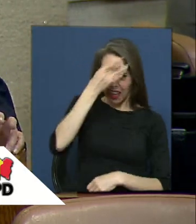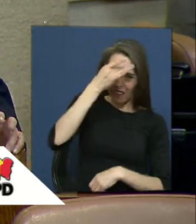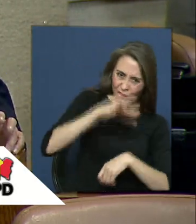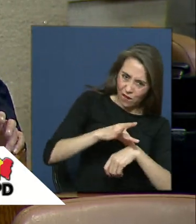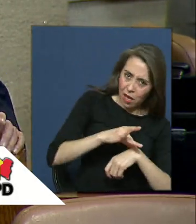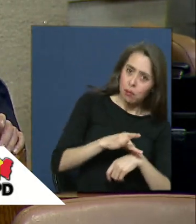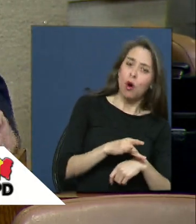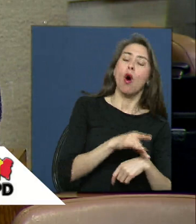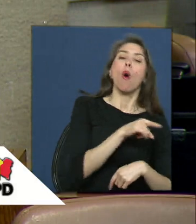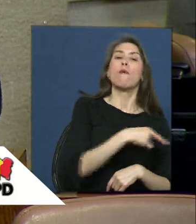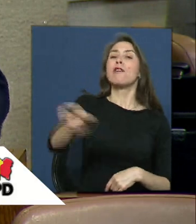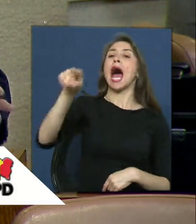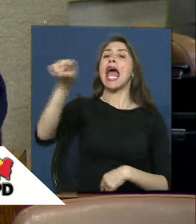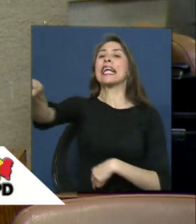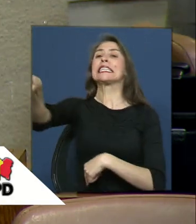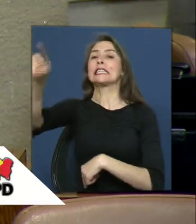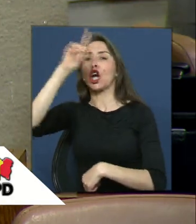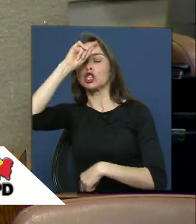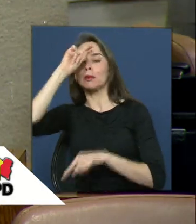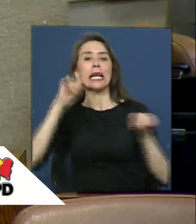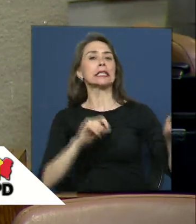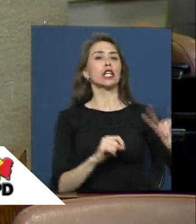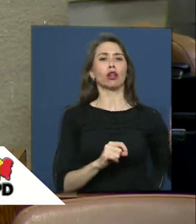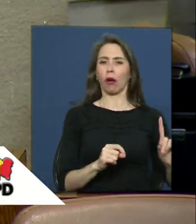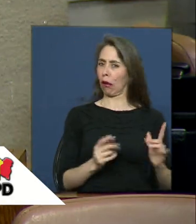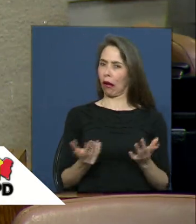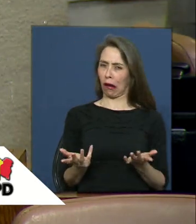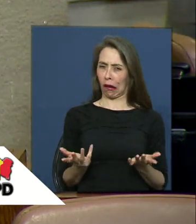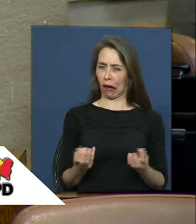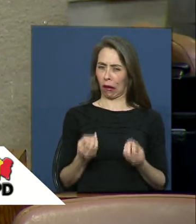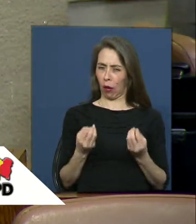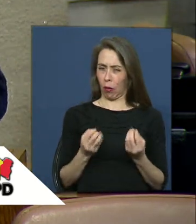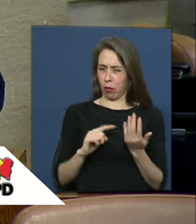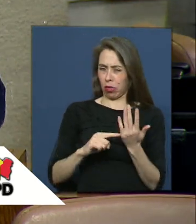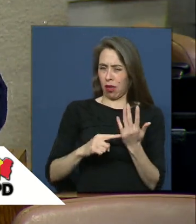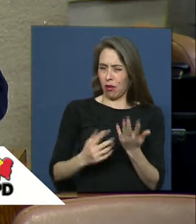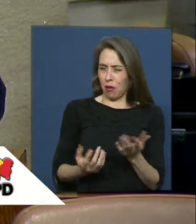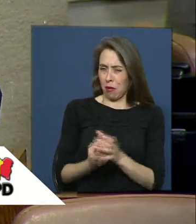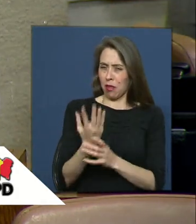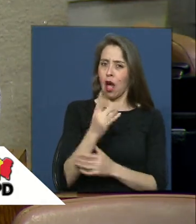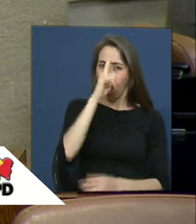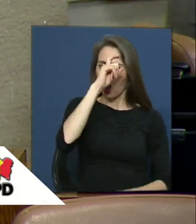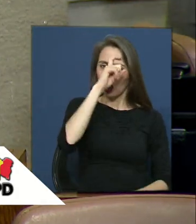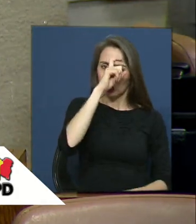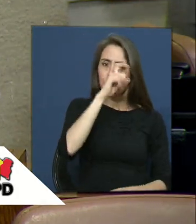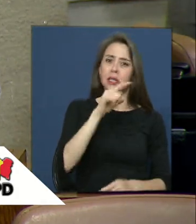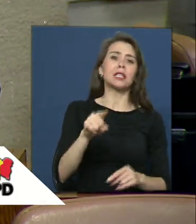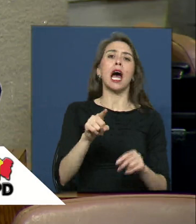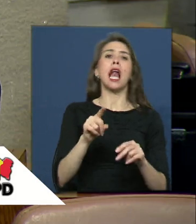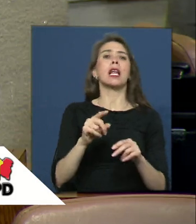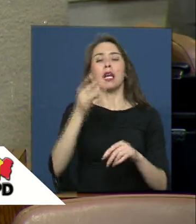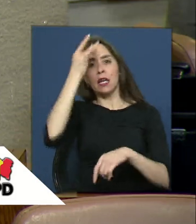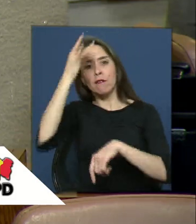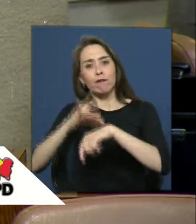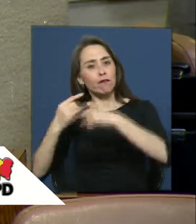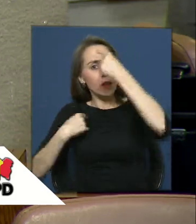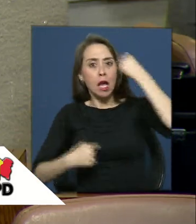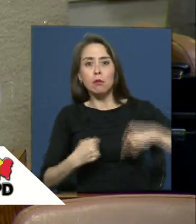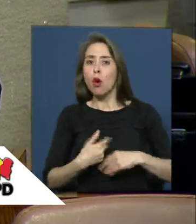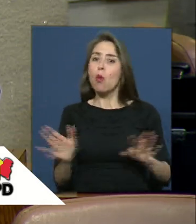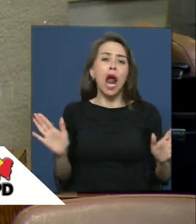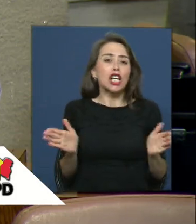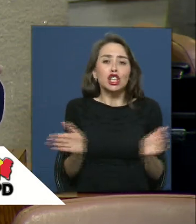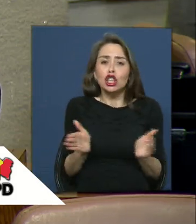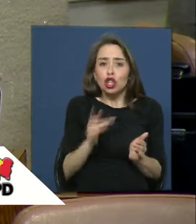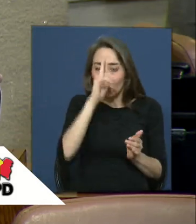determinado hospital. Esto no corresponde a lo que es la tecnología actual. Los hospitales tienen que ser resolutivos por muy pequeño que sea. Hoy